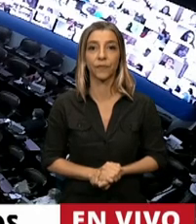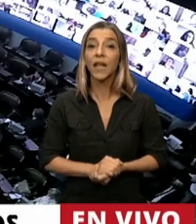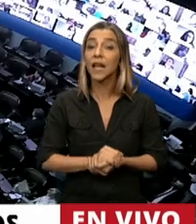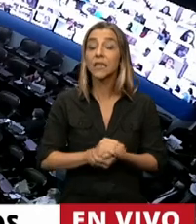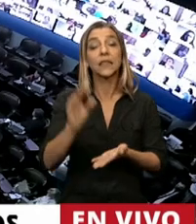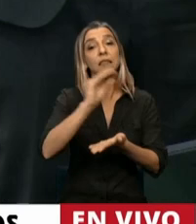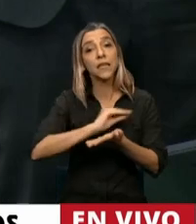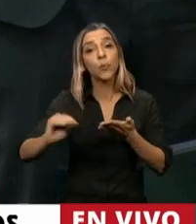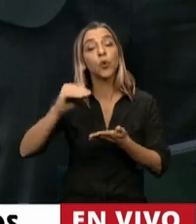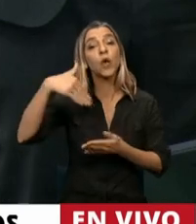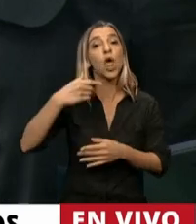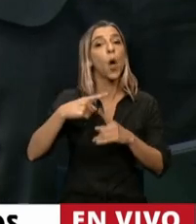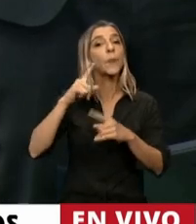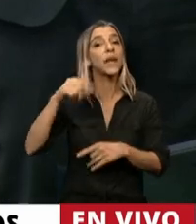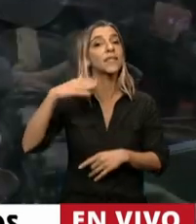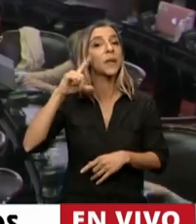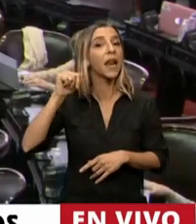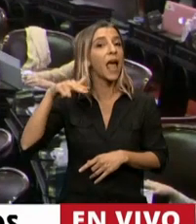Diputado Maximiliano Ferraro.